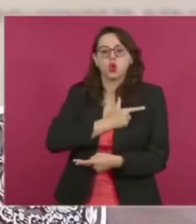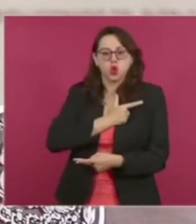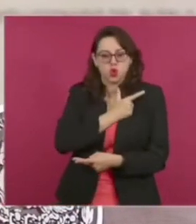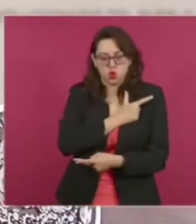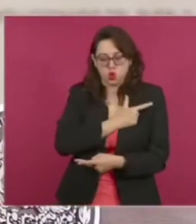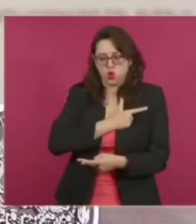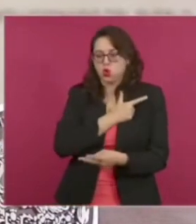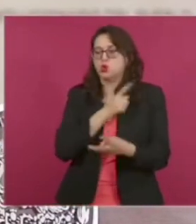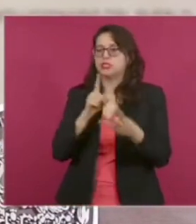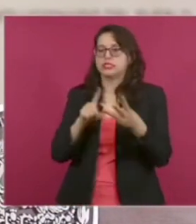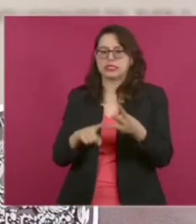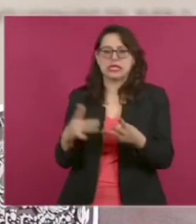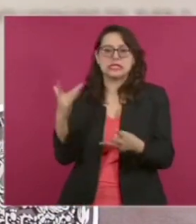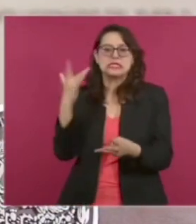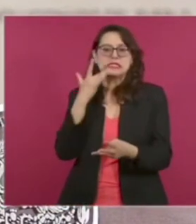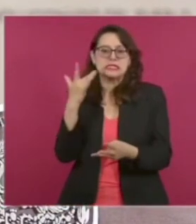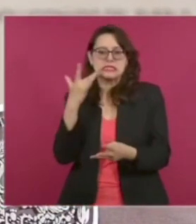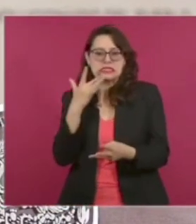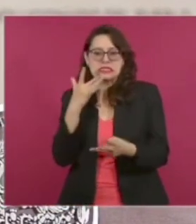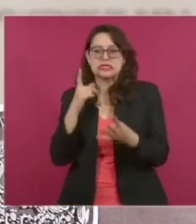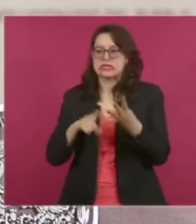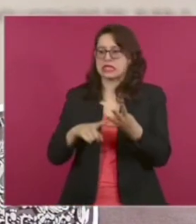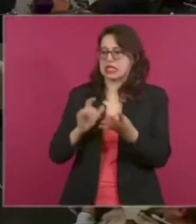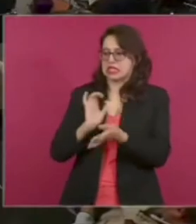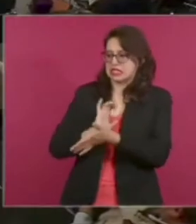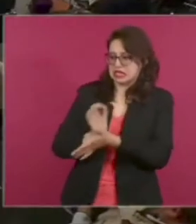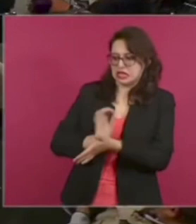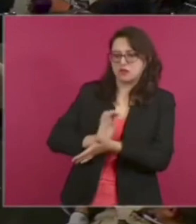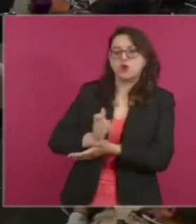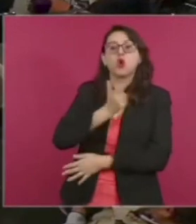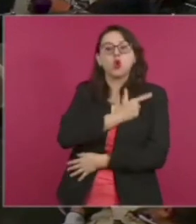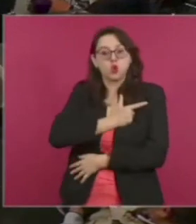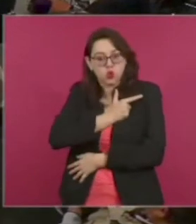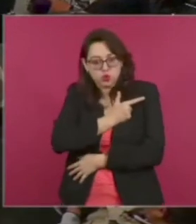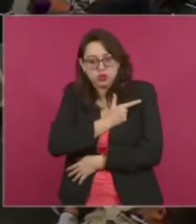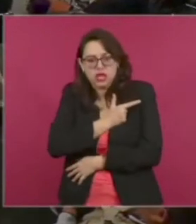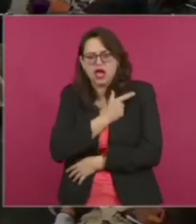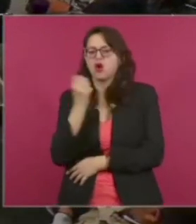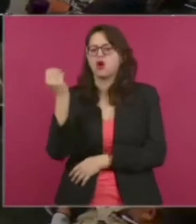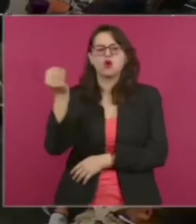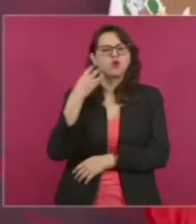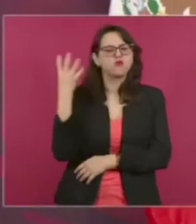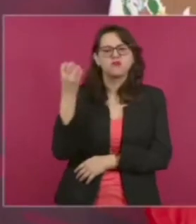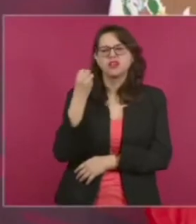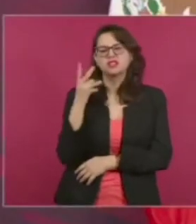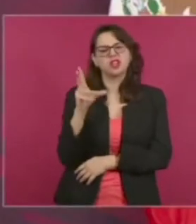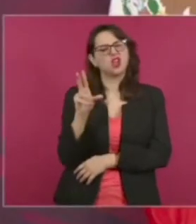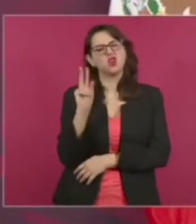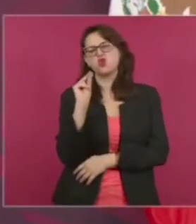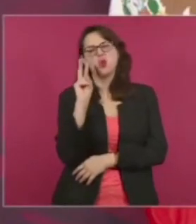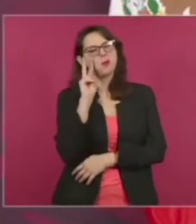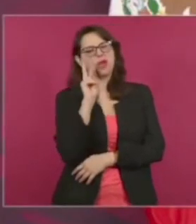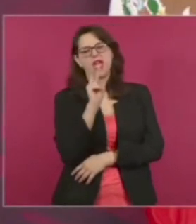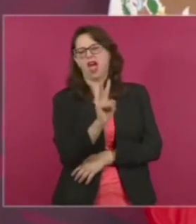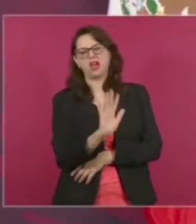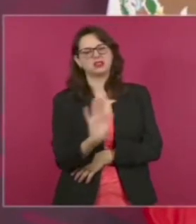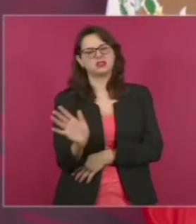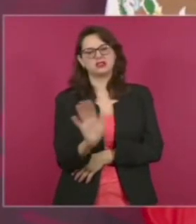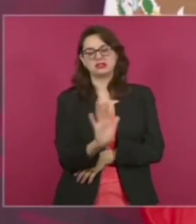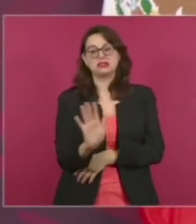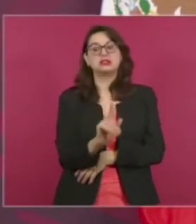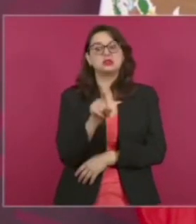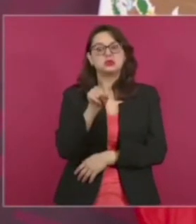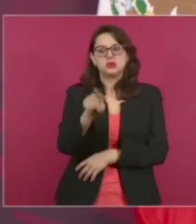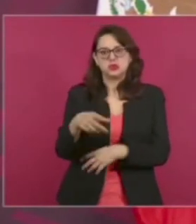del clasismo, del racismo, de la discriminación, no veas este programa. Te